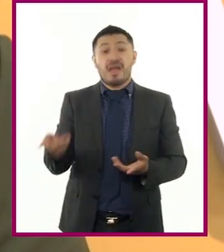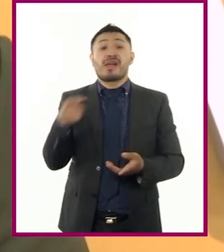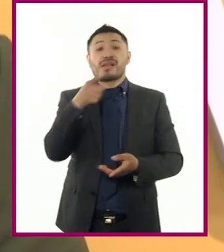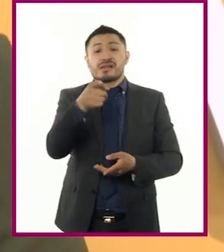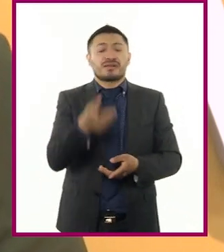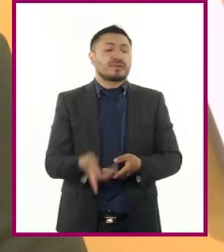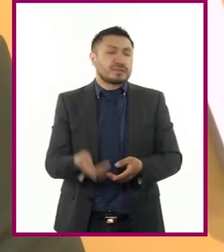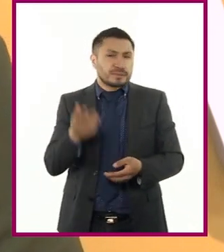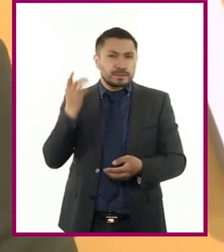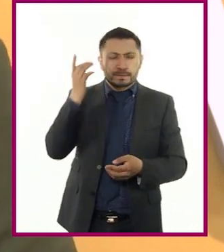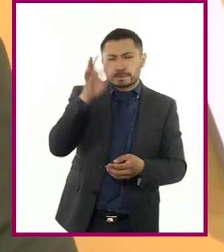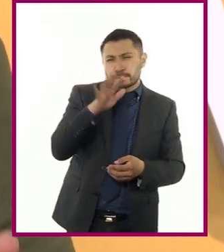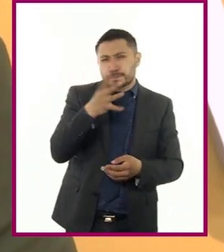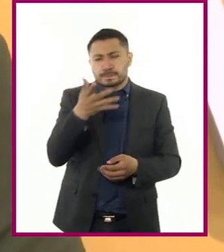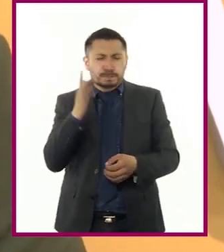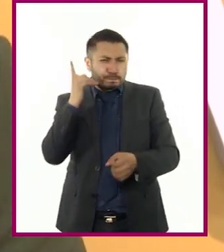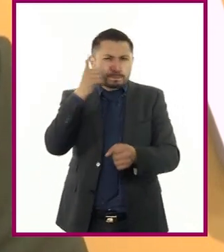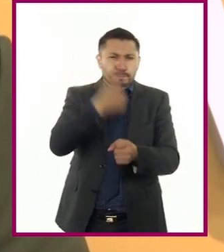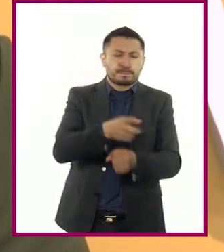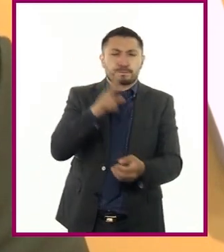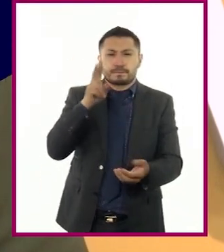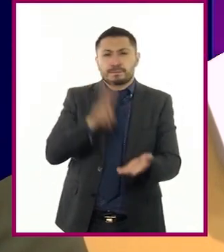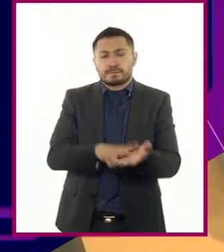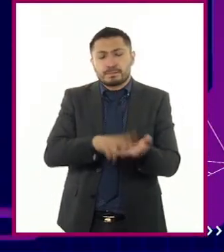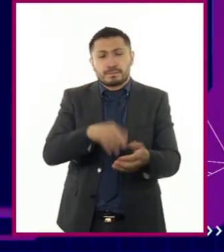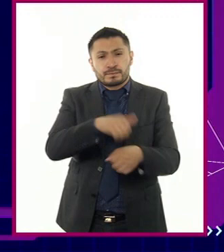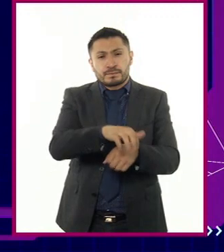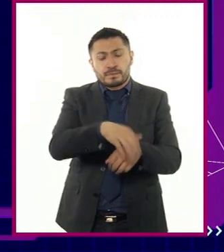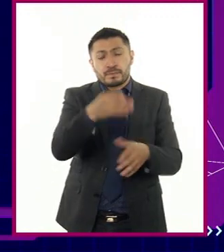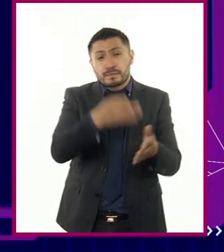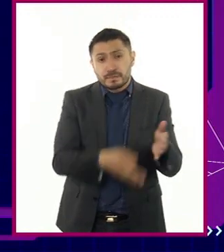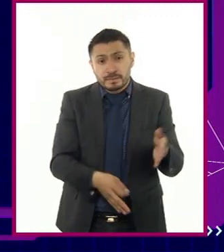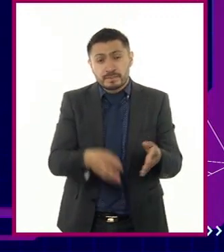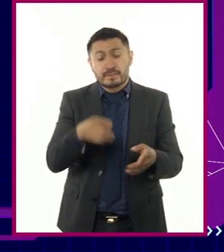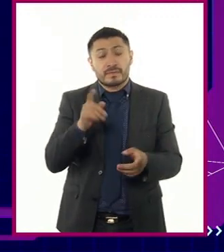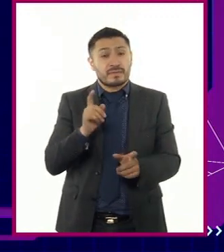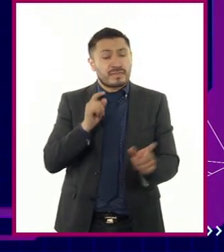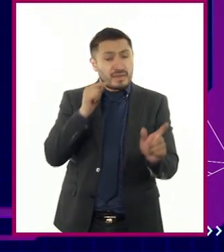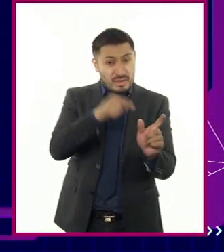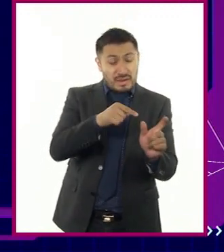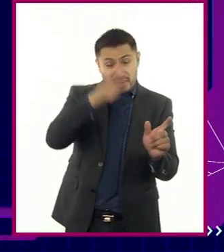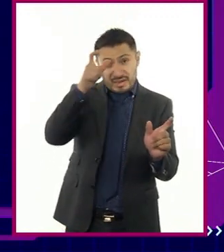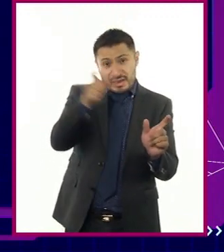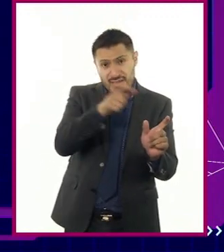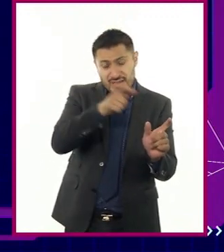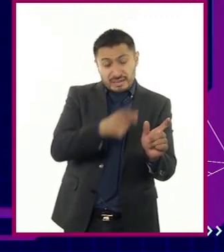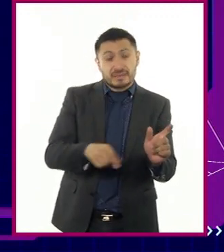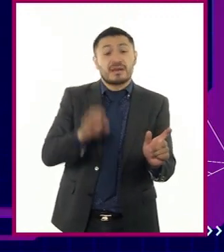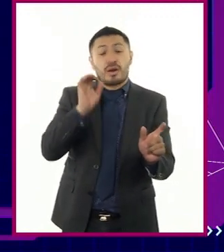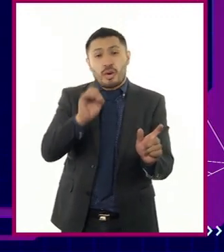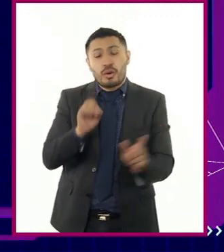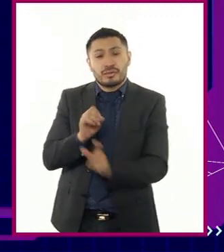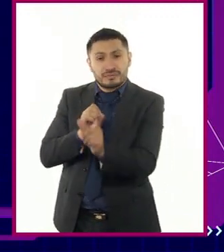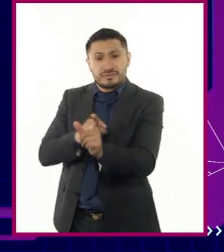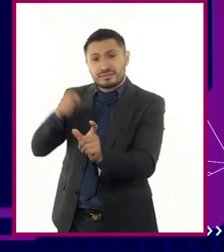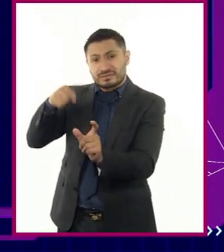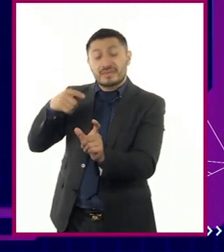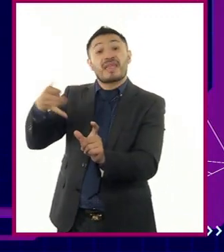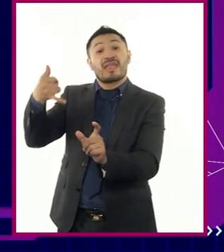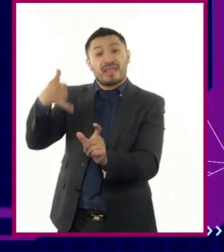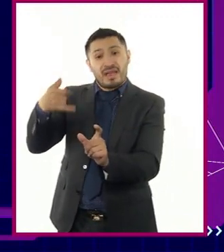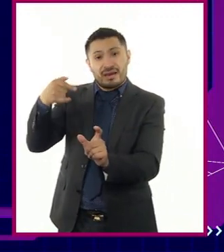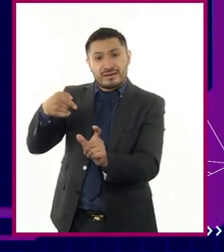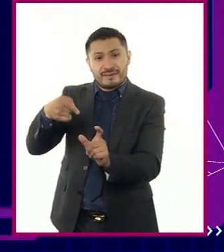calcular valores faltantes que corresponden a la variable independiente X o, en su defecto, a la variable dependiente